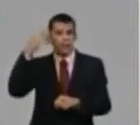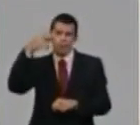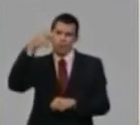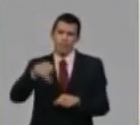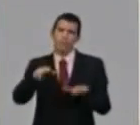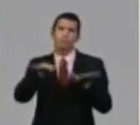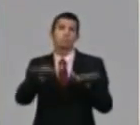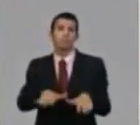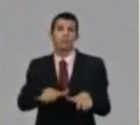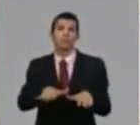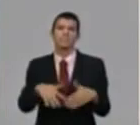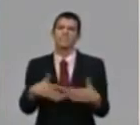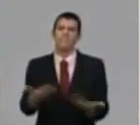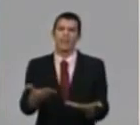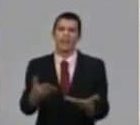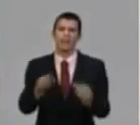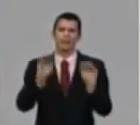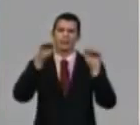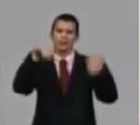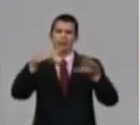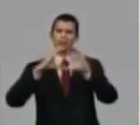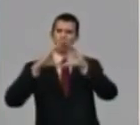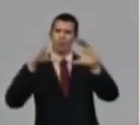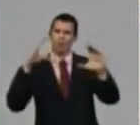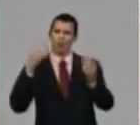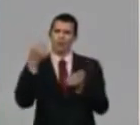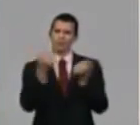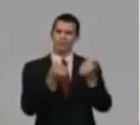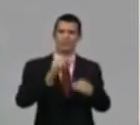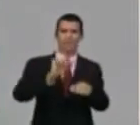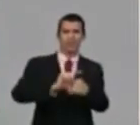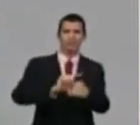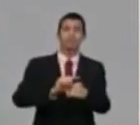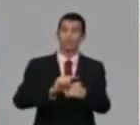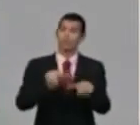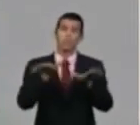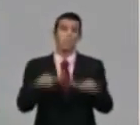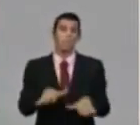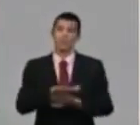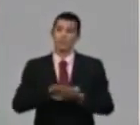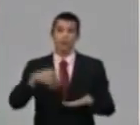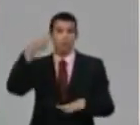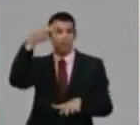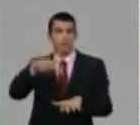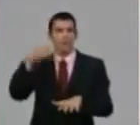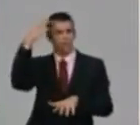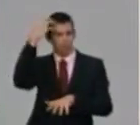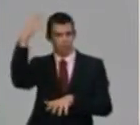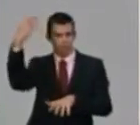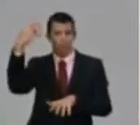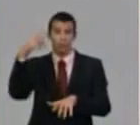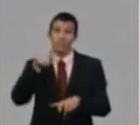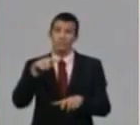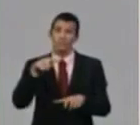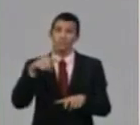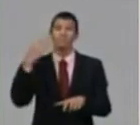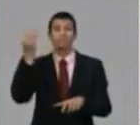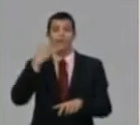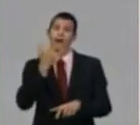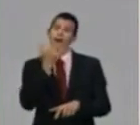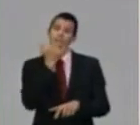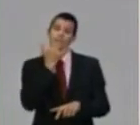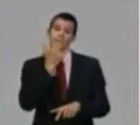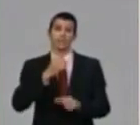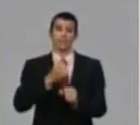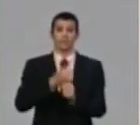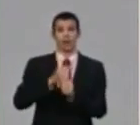transportación pública y de carga, pública de pasajeros y de carga, que afecta también o implica también, impacta en las formas privadas de